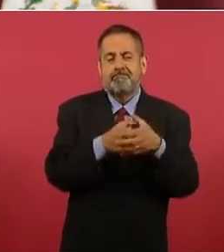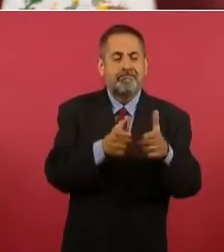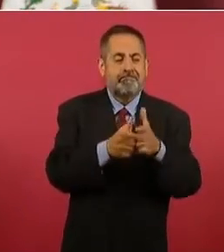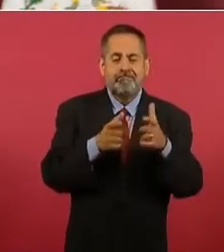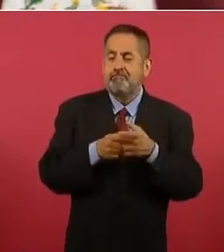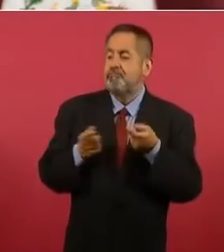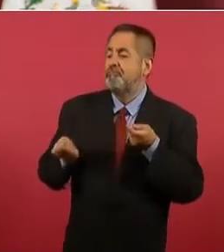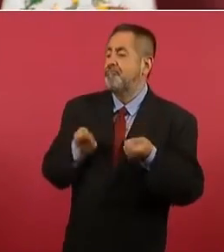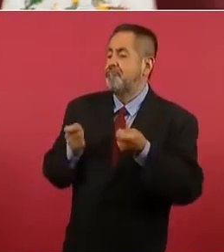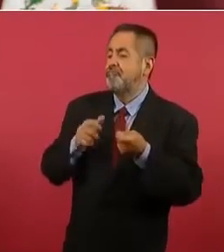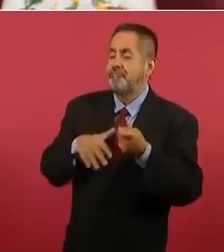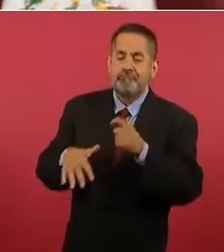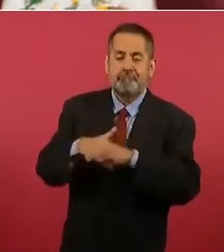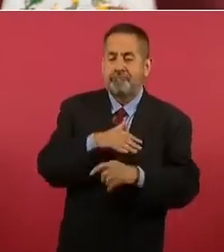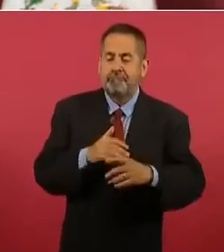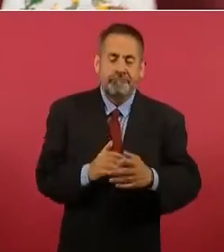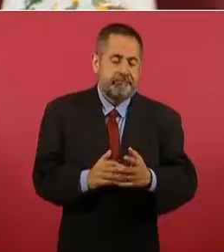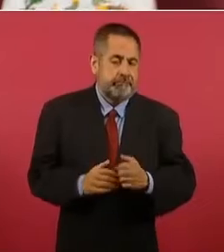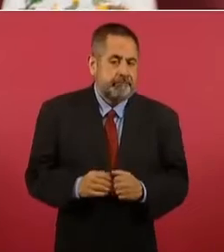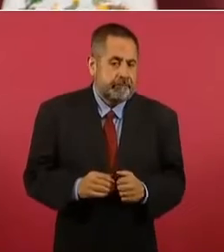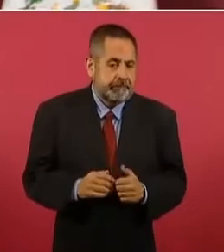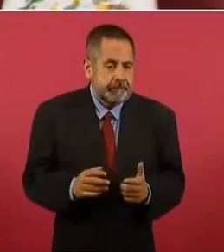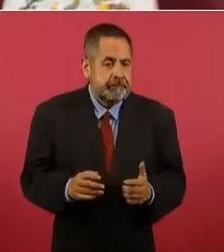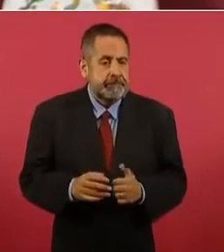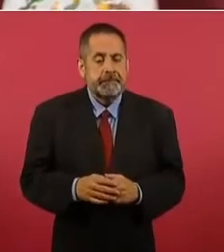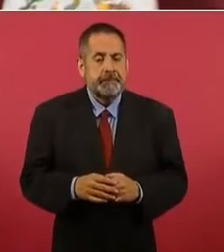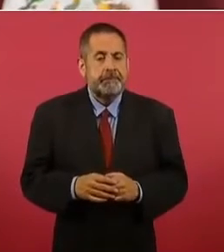grupo, y se está